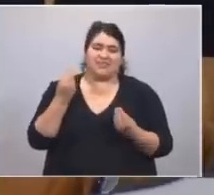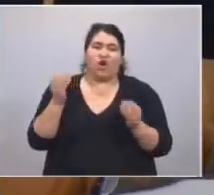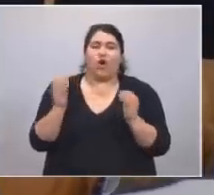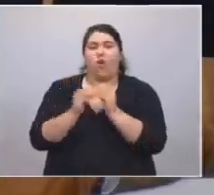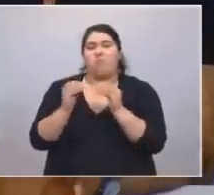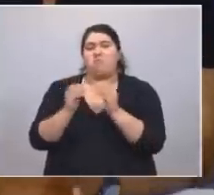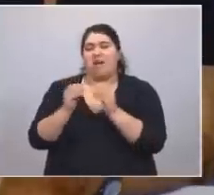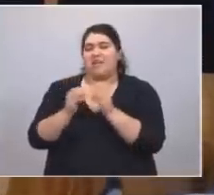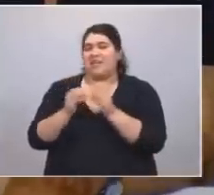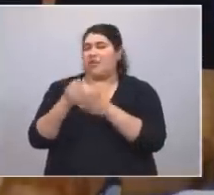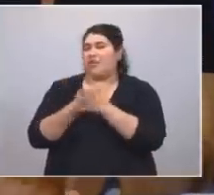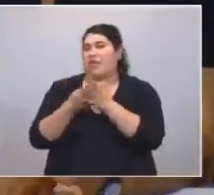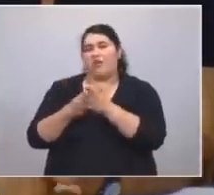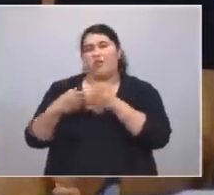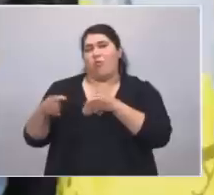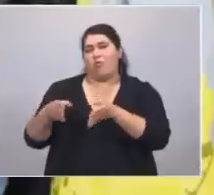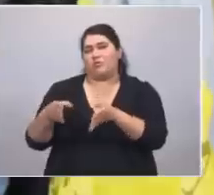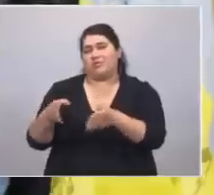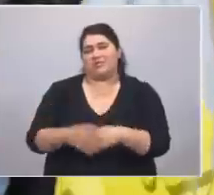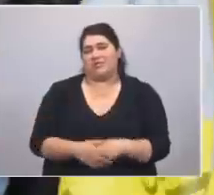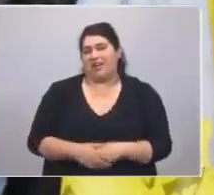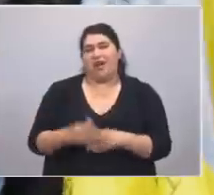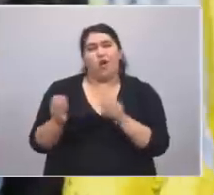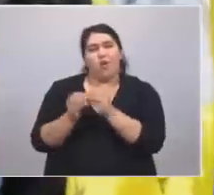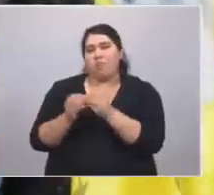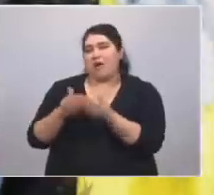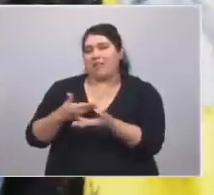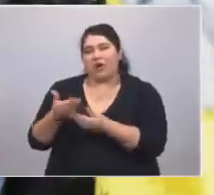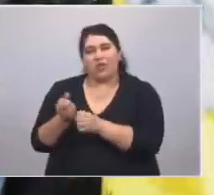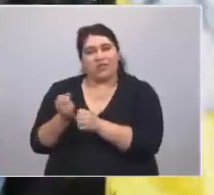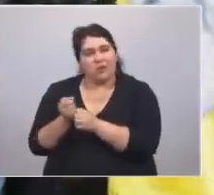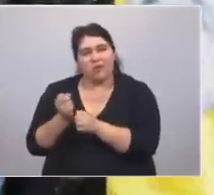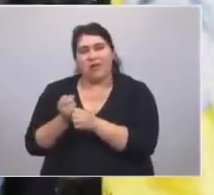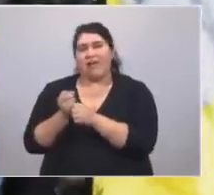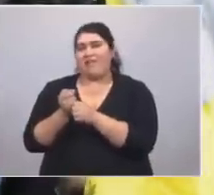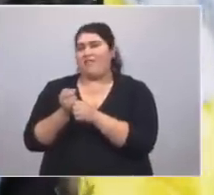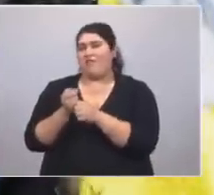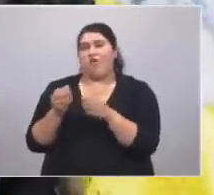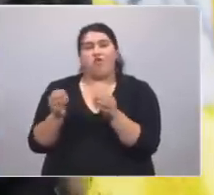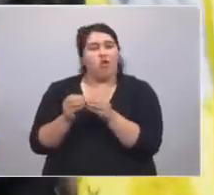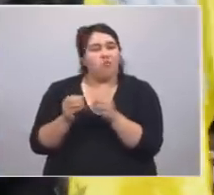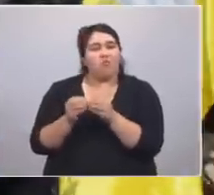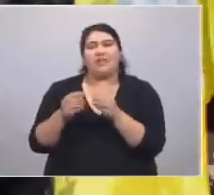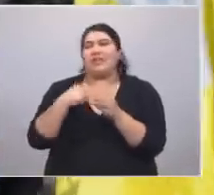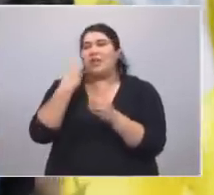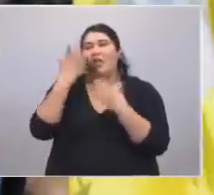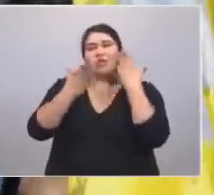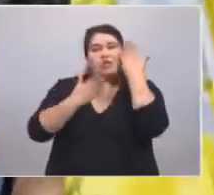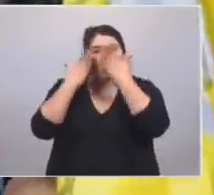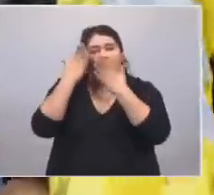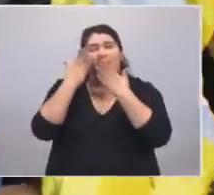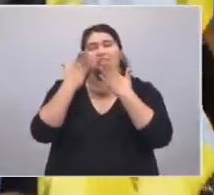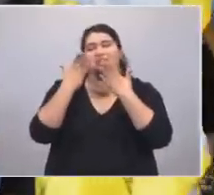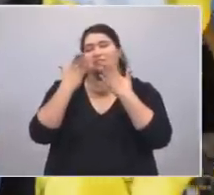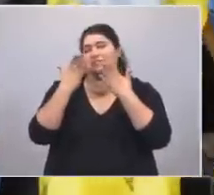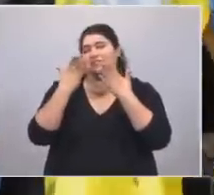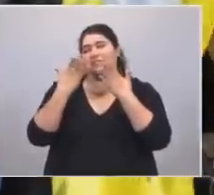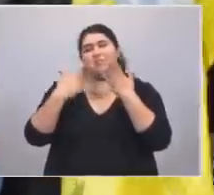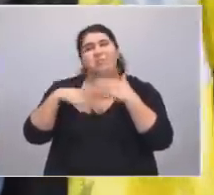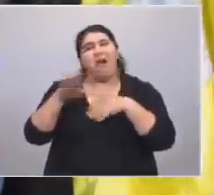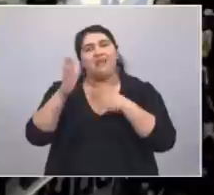ruta, compañero de trabajo y compañero de sueños